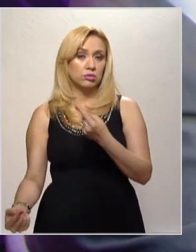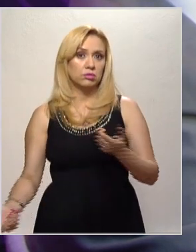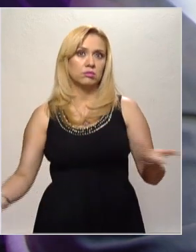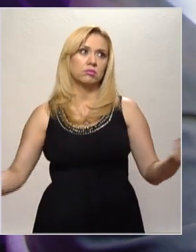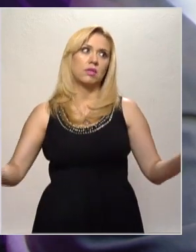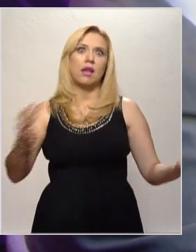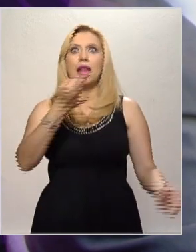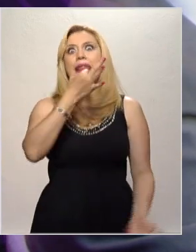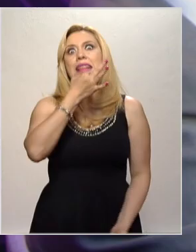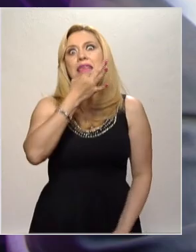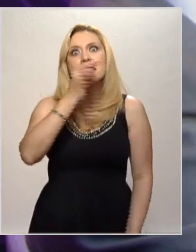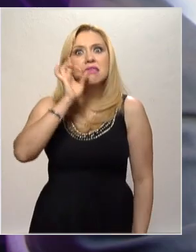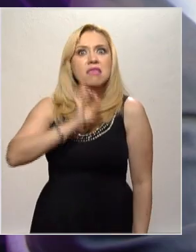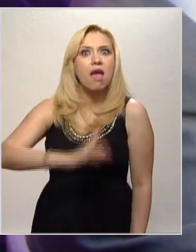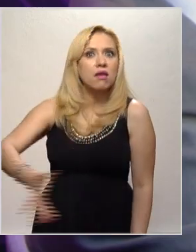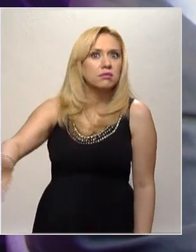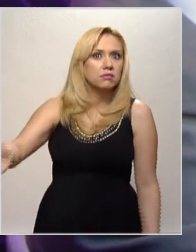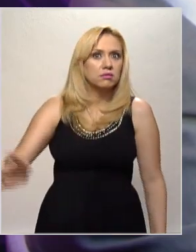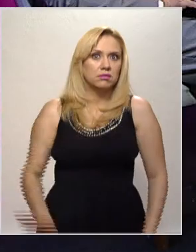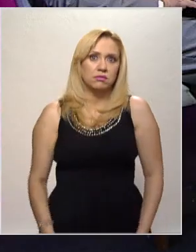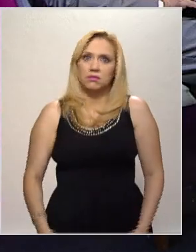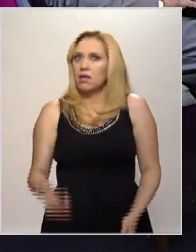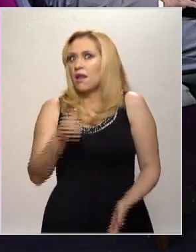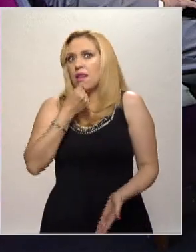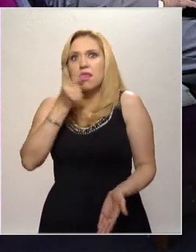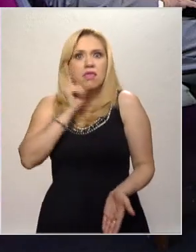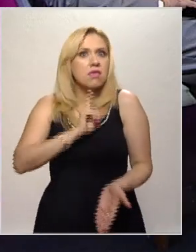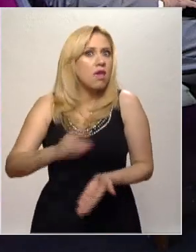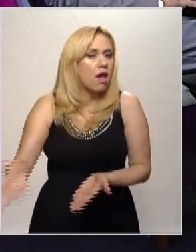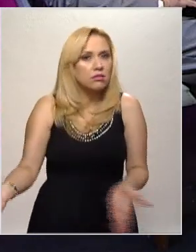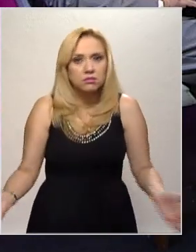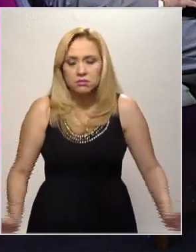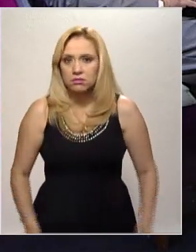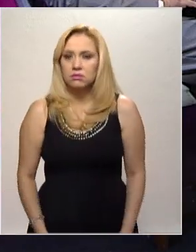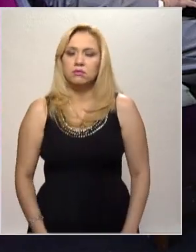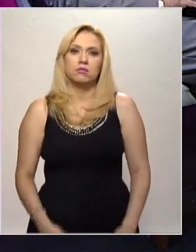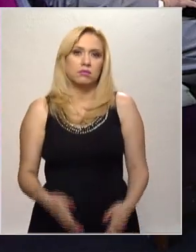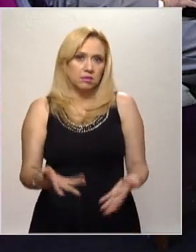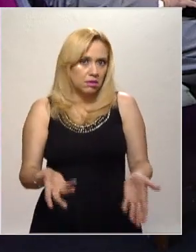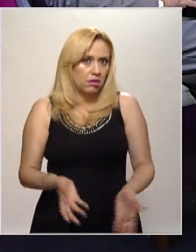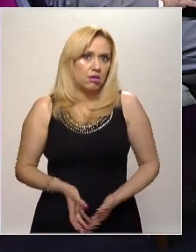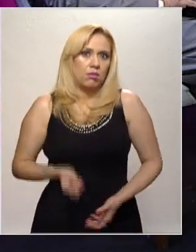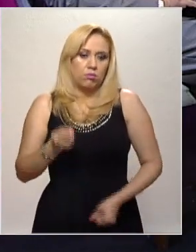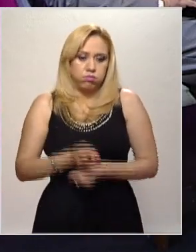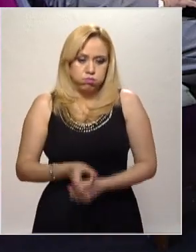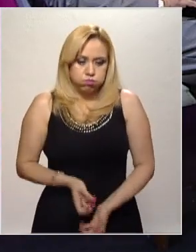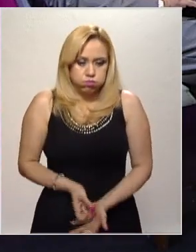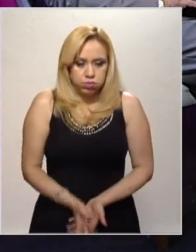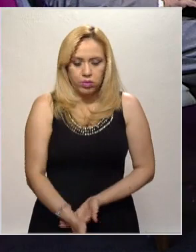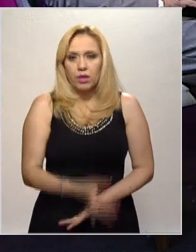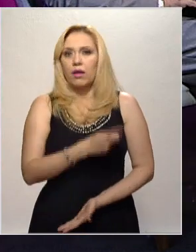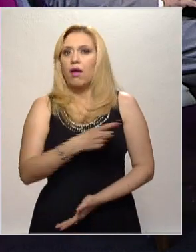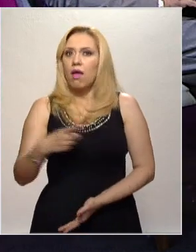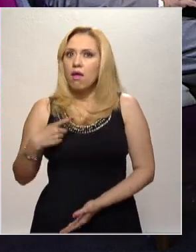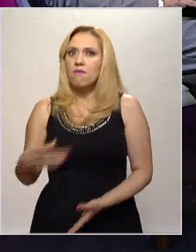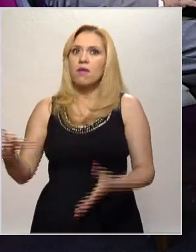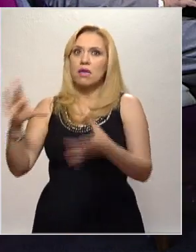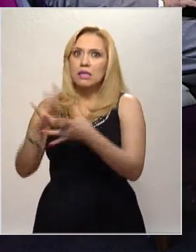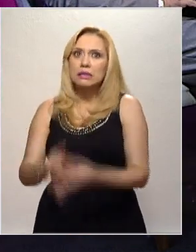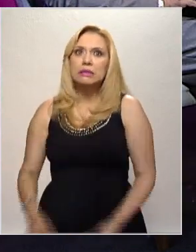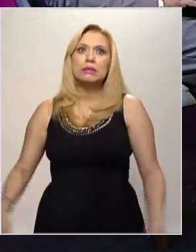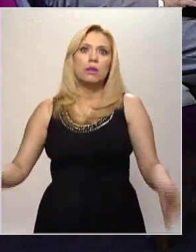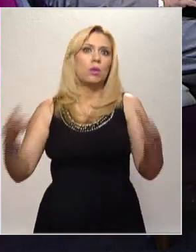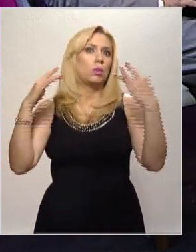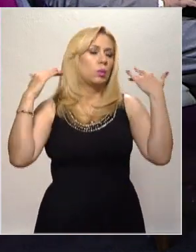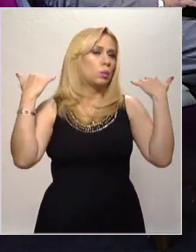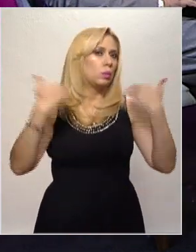sea, niñas, ¿no? O sea, Sí, también hay que hablar niñas. claramente, son niñas Exacto. pariendo. No, y claro. cómo se embarazaron, Y ¿no? O sea, hay justo- que hablarlo Sí. claramente. No, sí, y